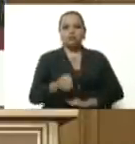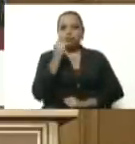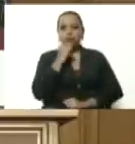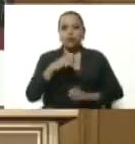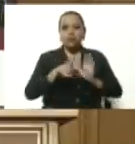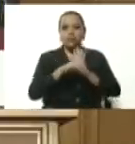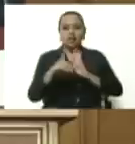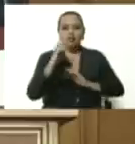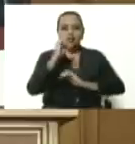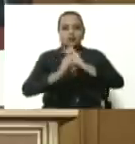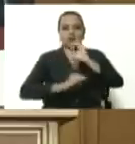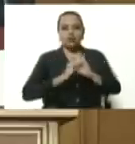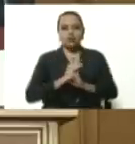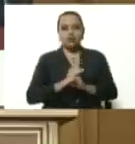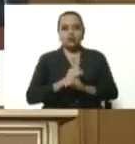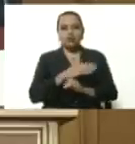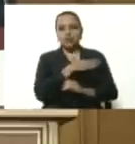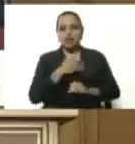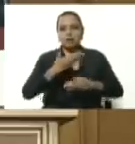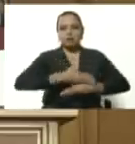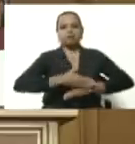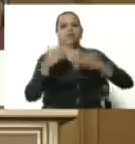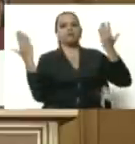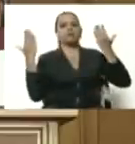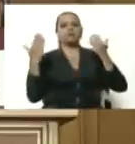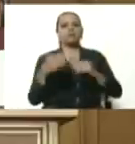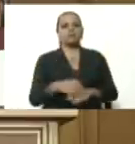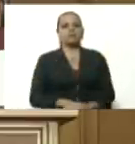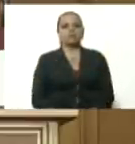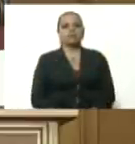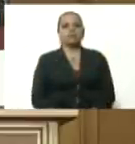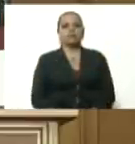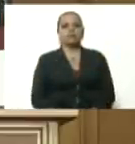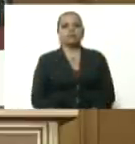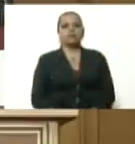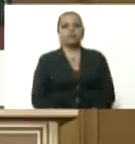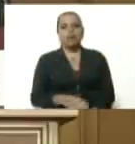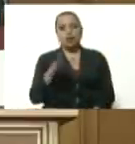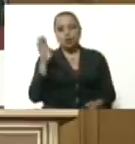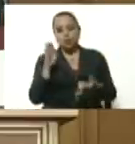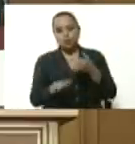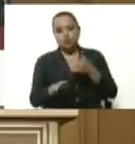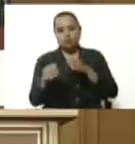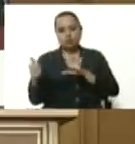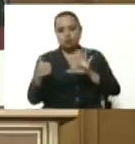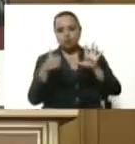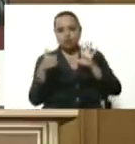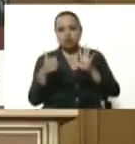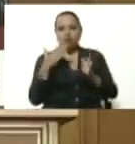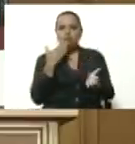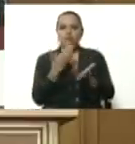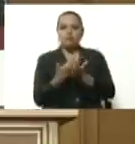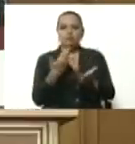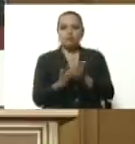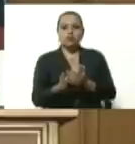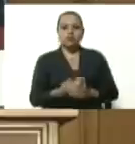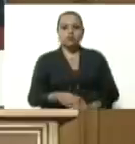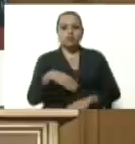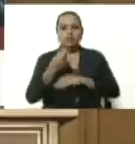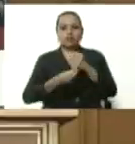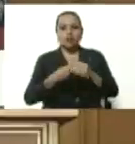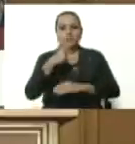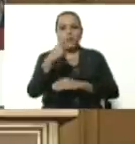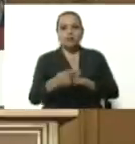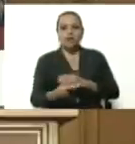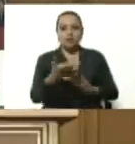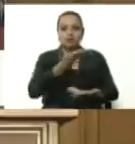y exigir de inmediato el levantamiento de las mismas. Y el último, proponemos se instrumente un programa